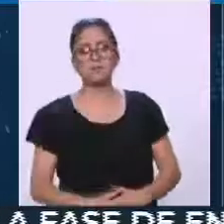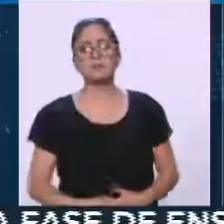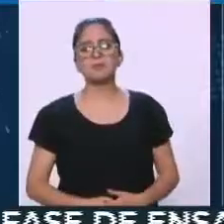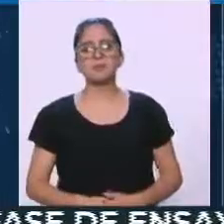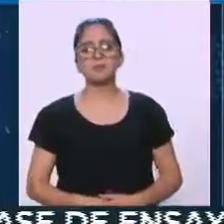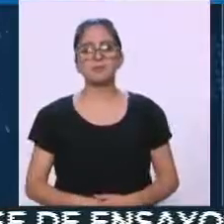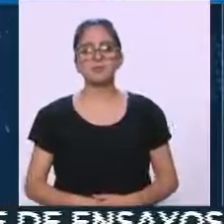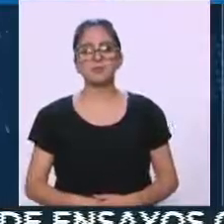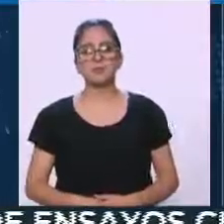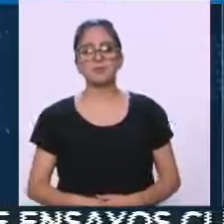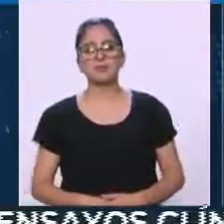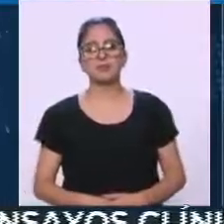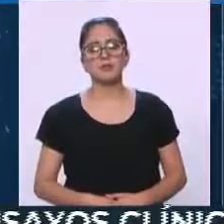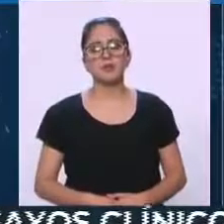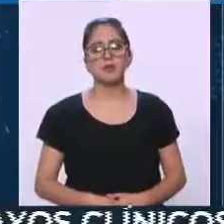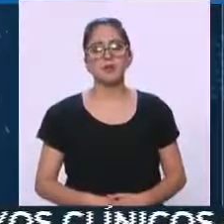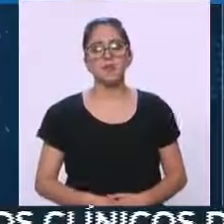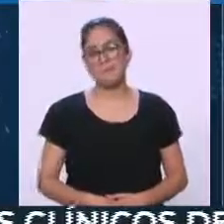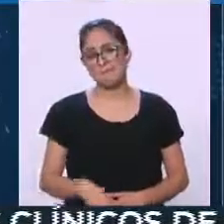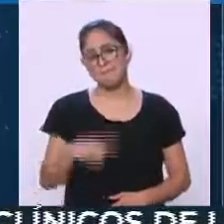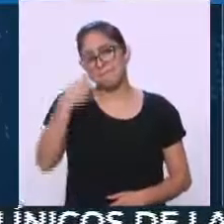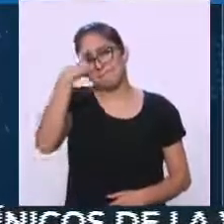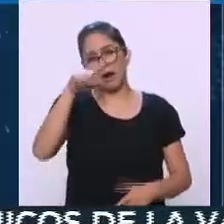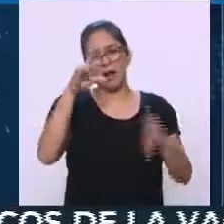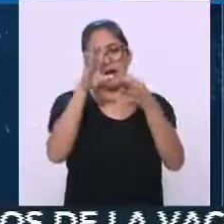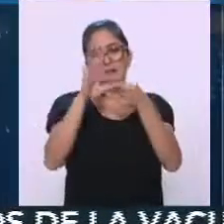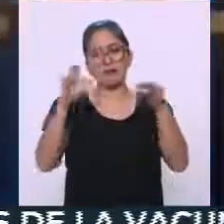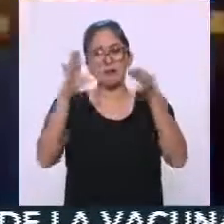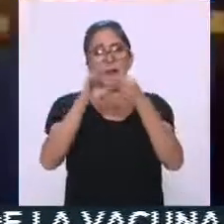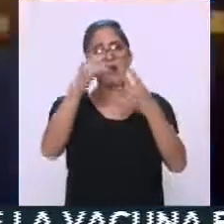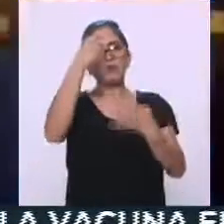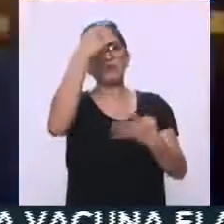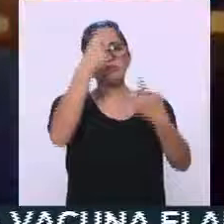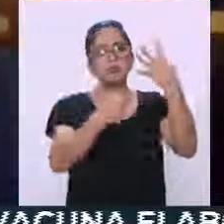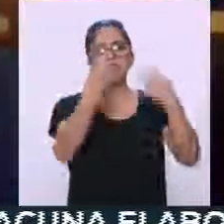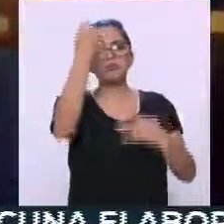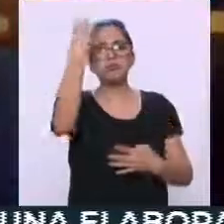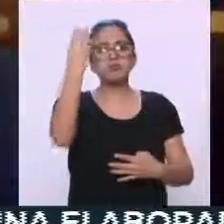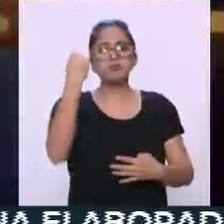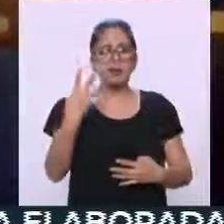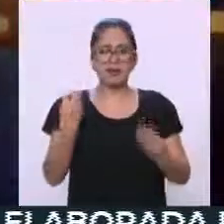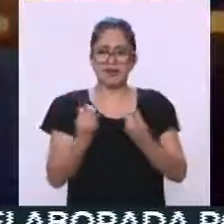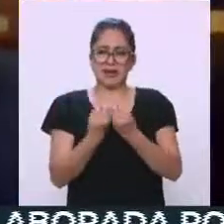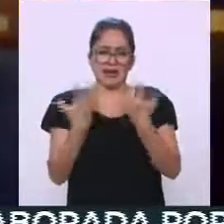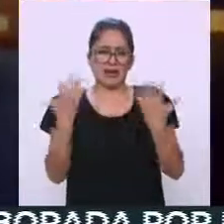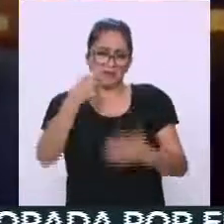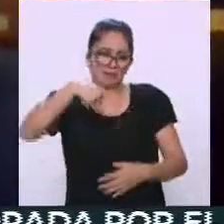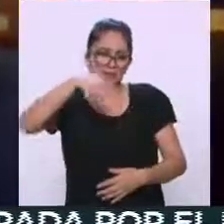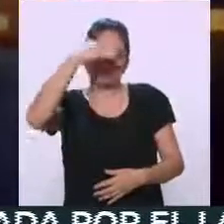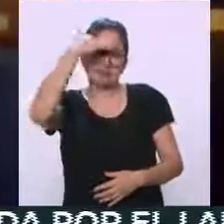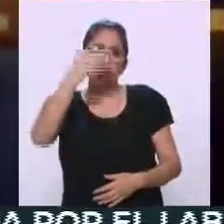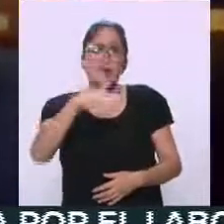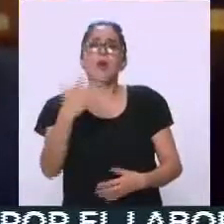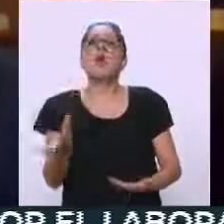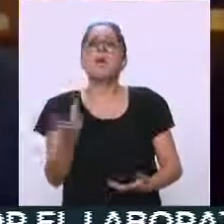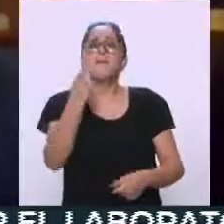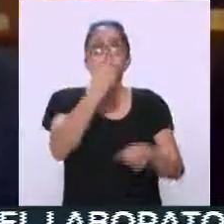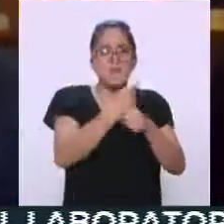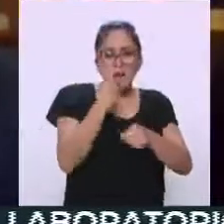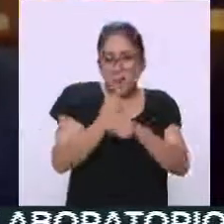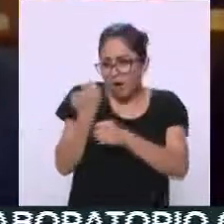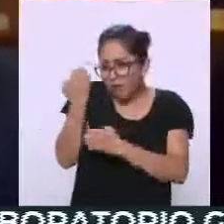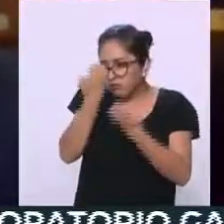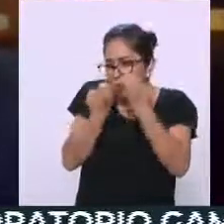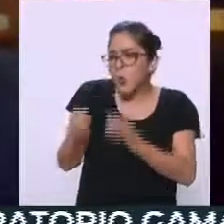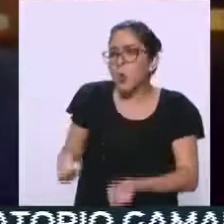claros, ¿no? Básicamente tienen que ver con el porcentaje de ocupación hospitalaria, es decir, o sea, aplanar la curva, por un lado, el porcentaje